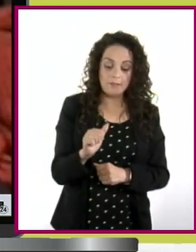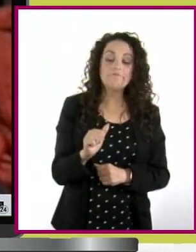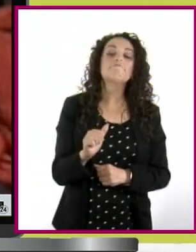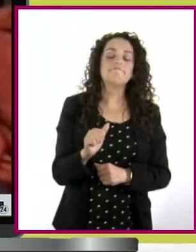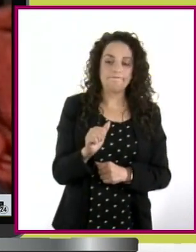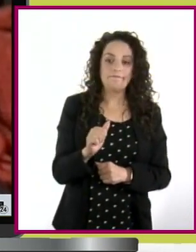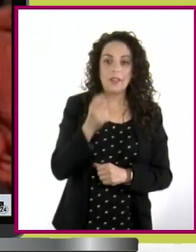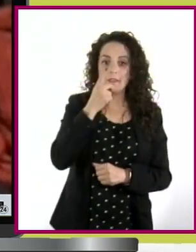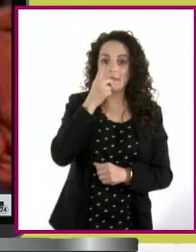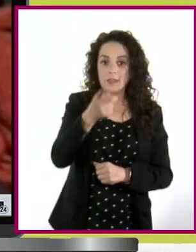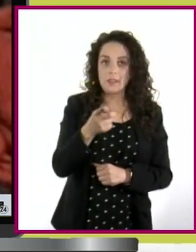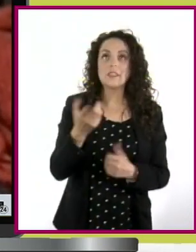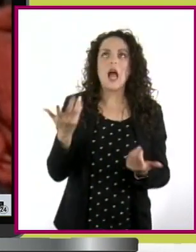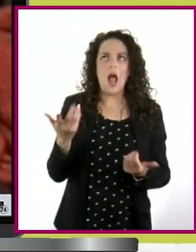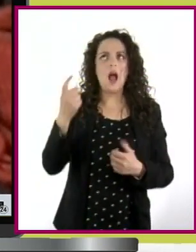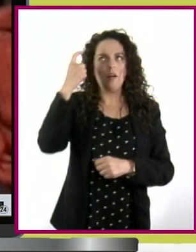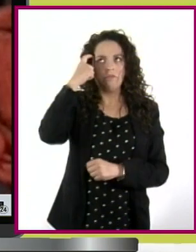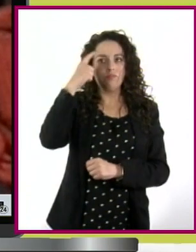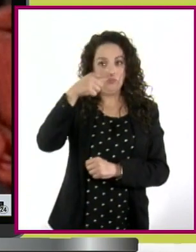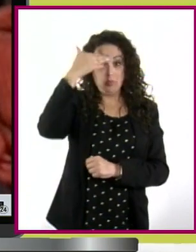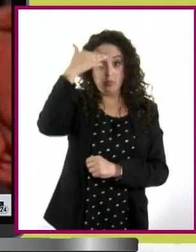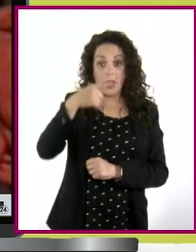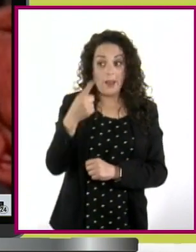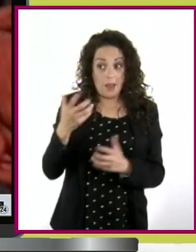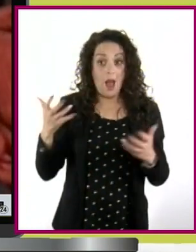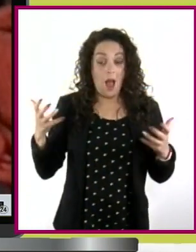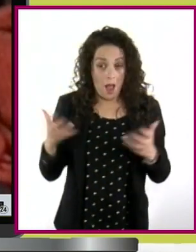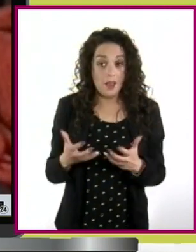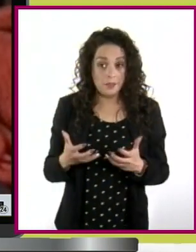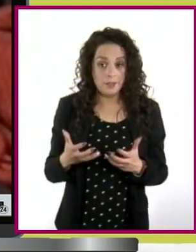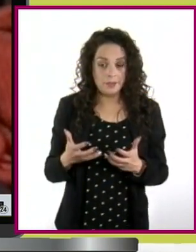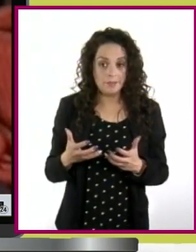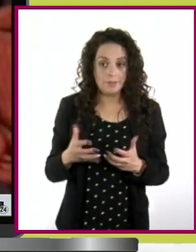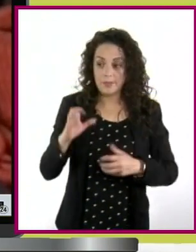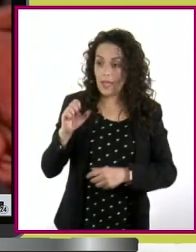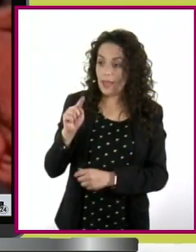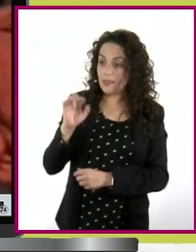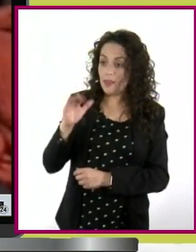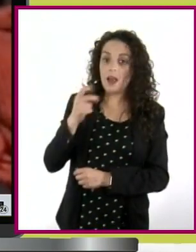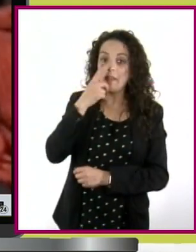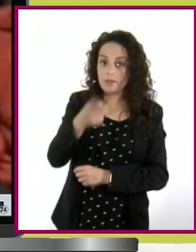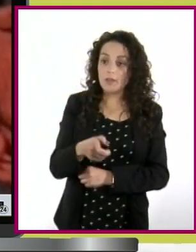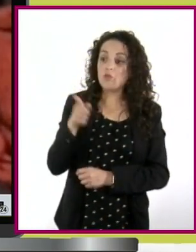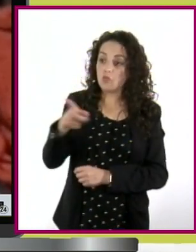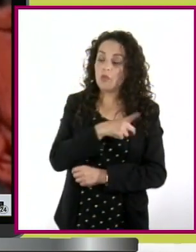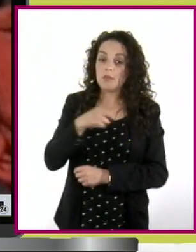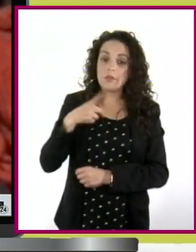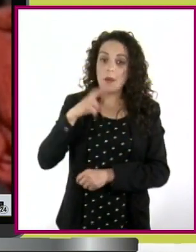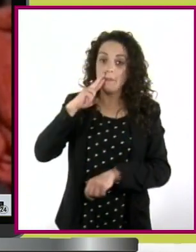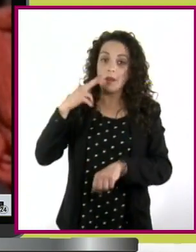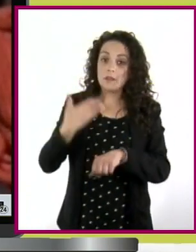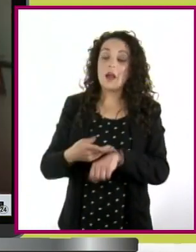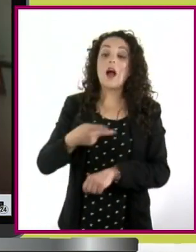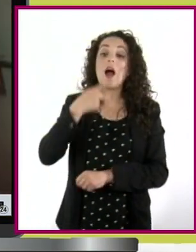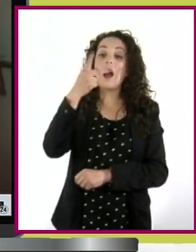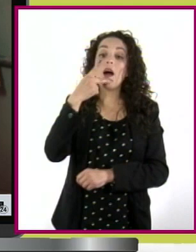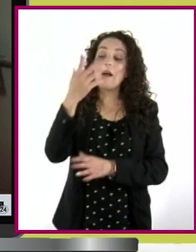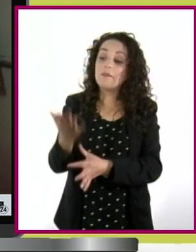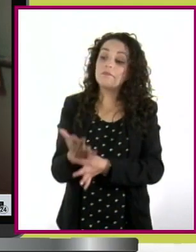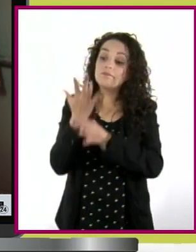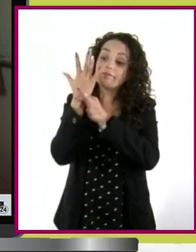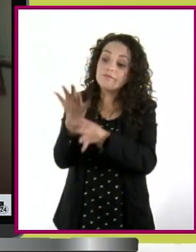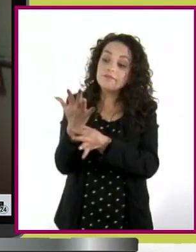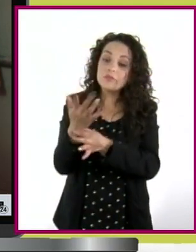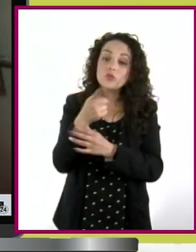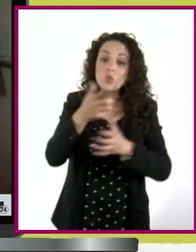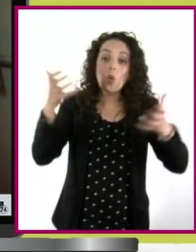ser consciente de lo que estás haciendo. La ética nos va a decir que tienes que ser responsable de lo que tú emites, de los